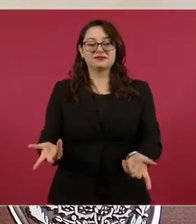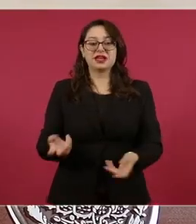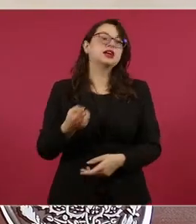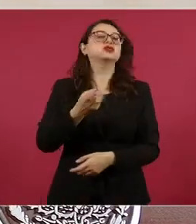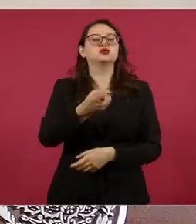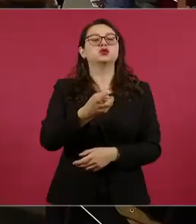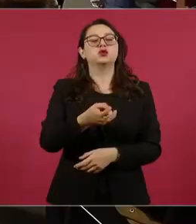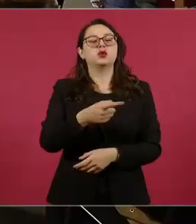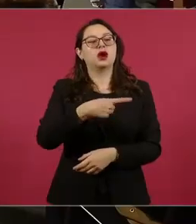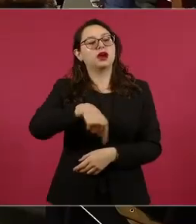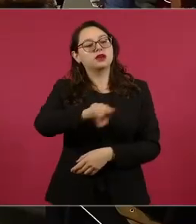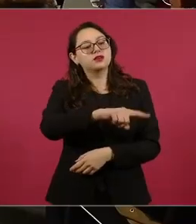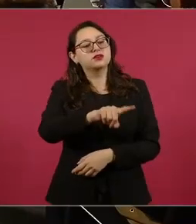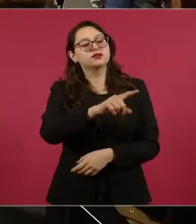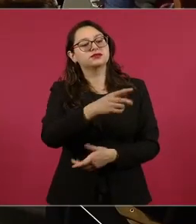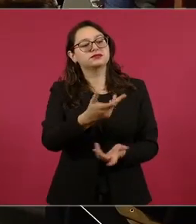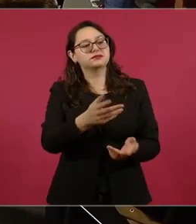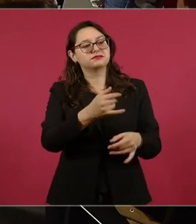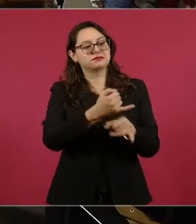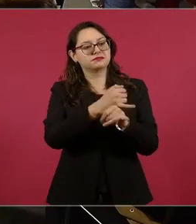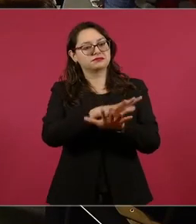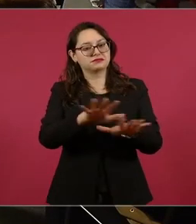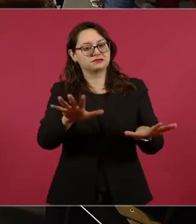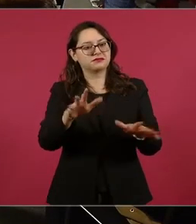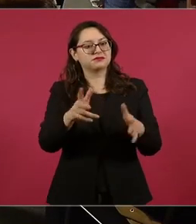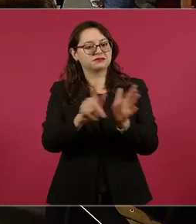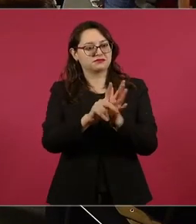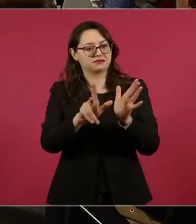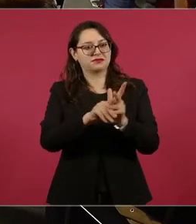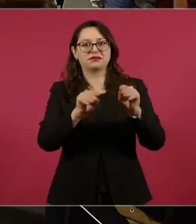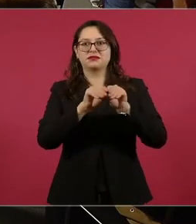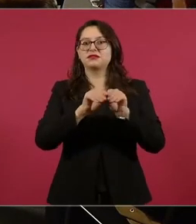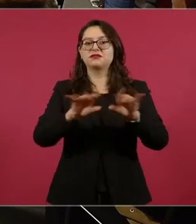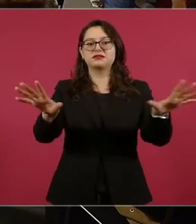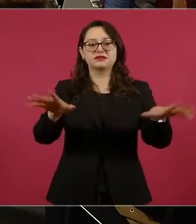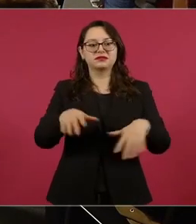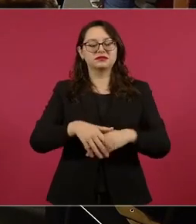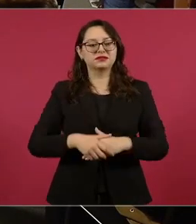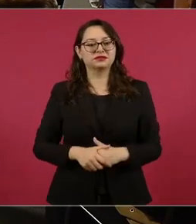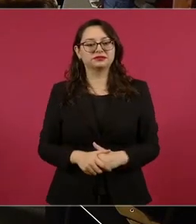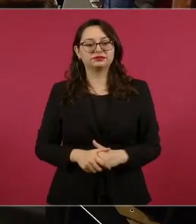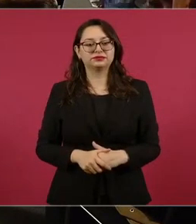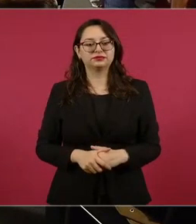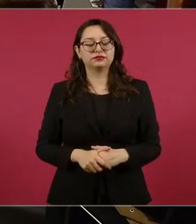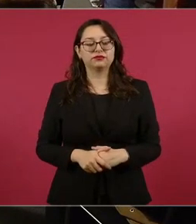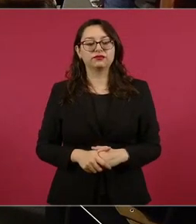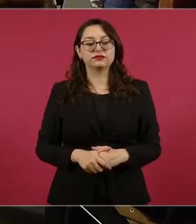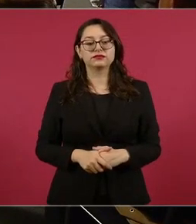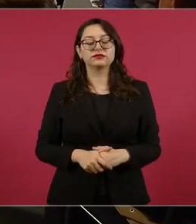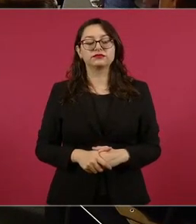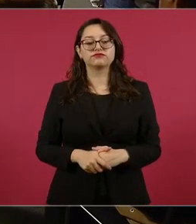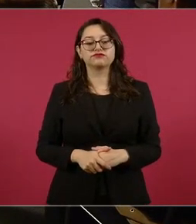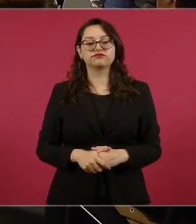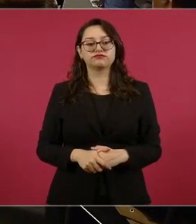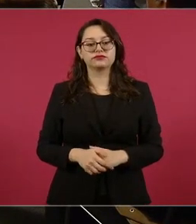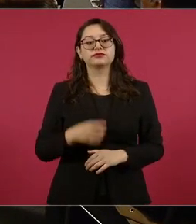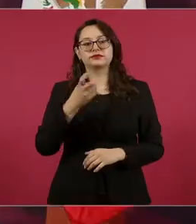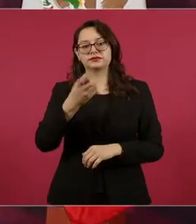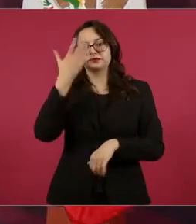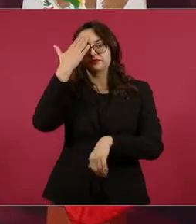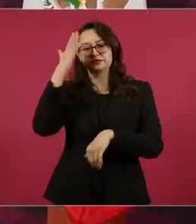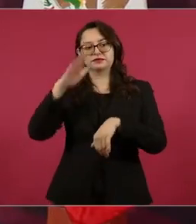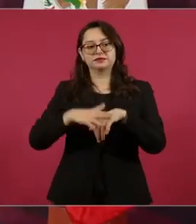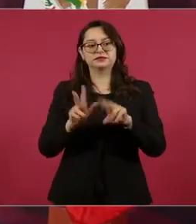Universal este Así es en tanto que permanezca el mundo no